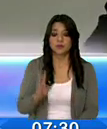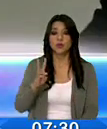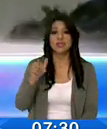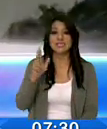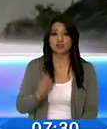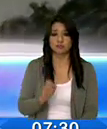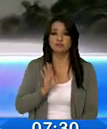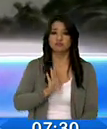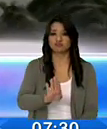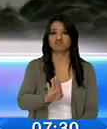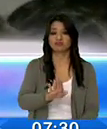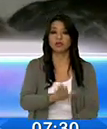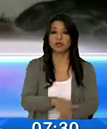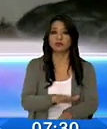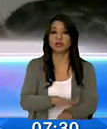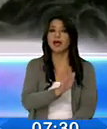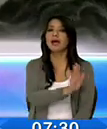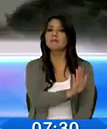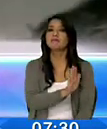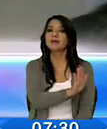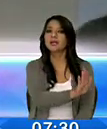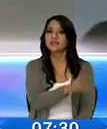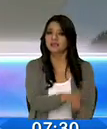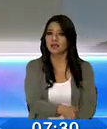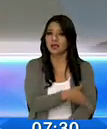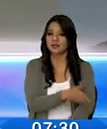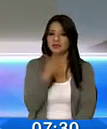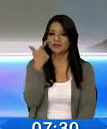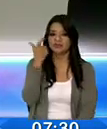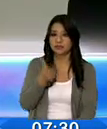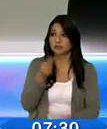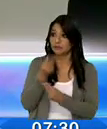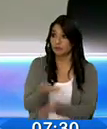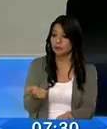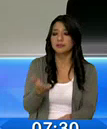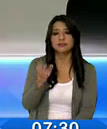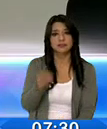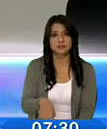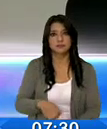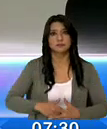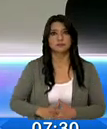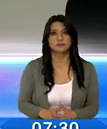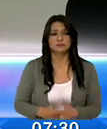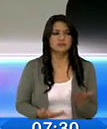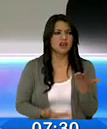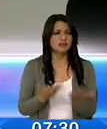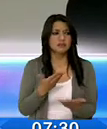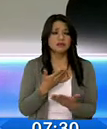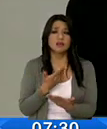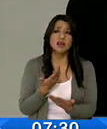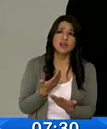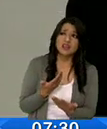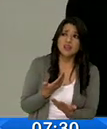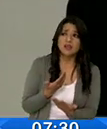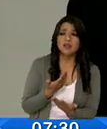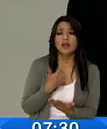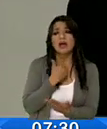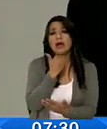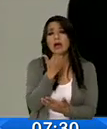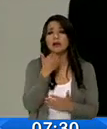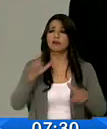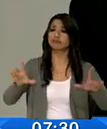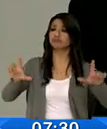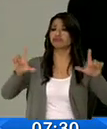dar la cara por las amenazas de las cuales habría sido víctima la fiscal. Ojalá no sea una especie de excusa